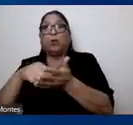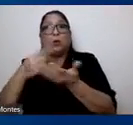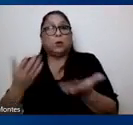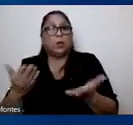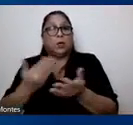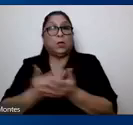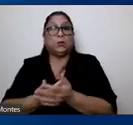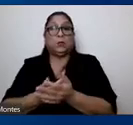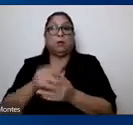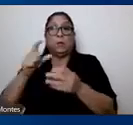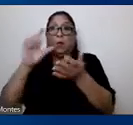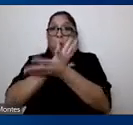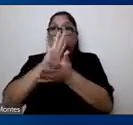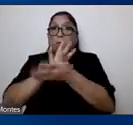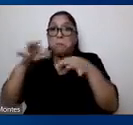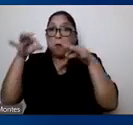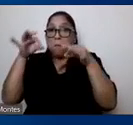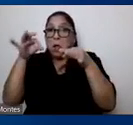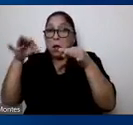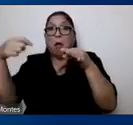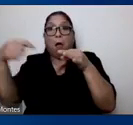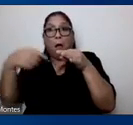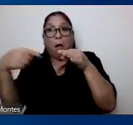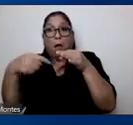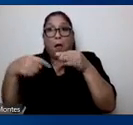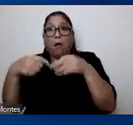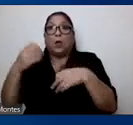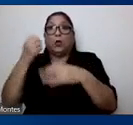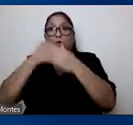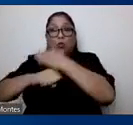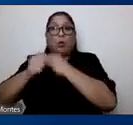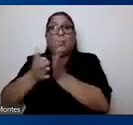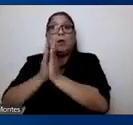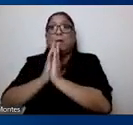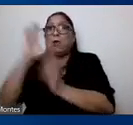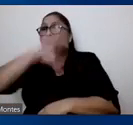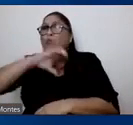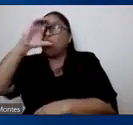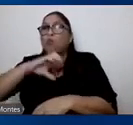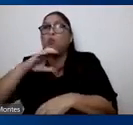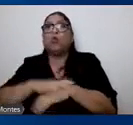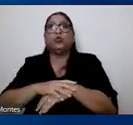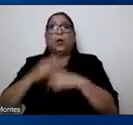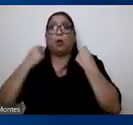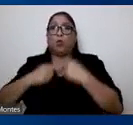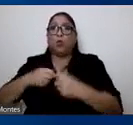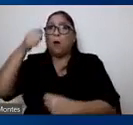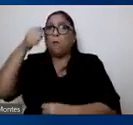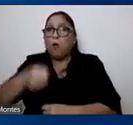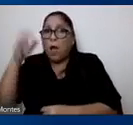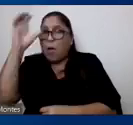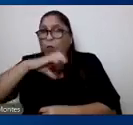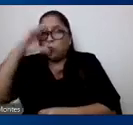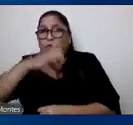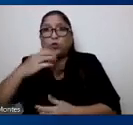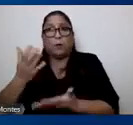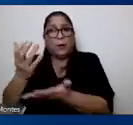este pedazo de papel en donde pues su hijo le pide que consiguiera un abogado para que pueda sacarlo de donde estaba. Eran unas